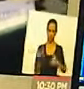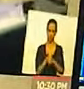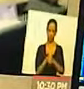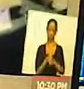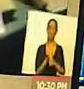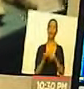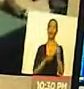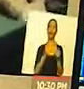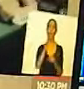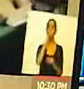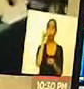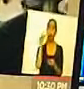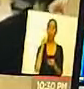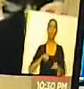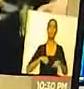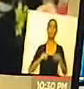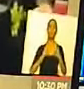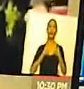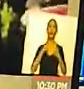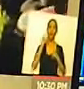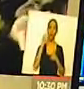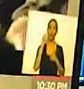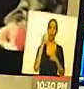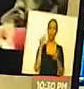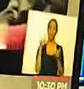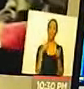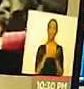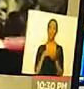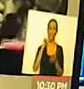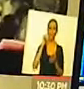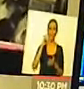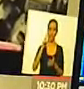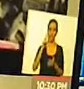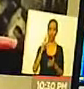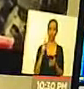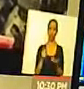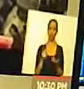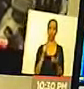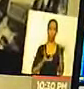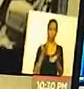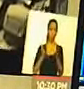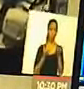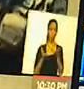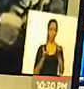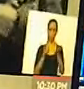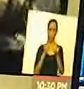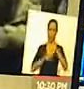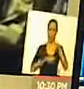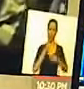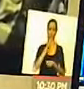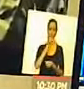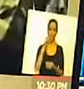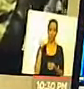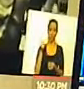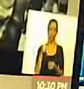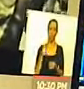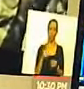más de 11.000 litros de acetona, las llamadas cocinas y los hornos para elaborar